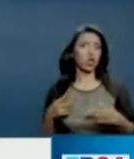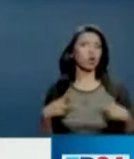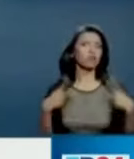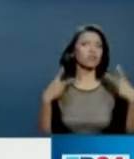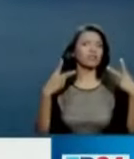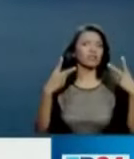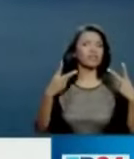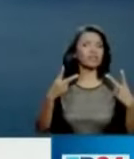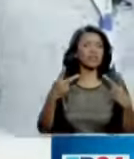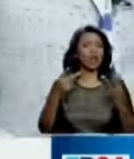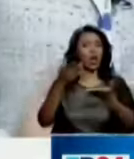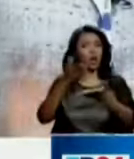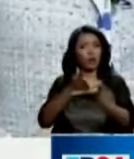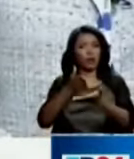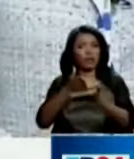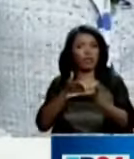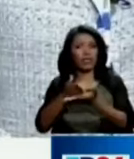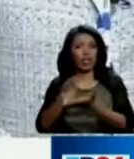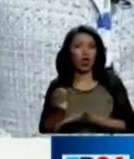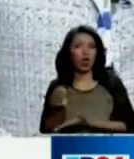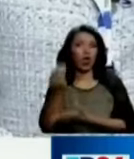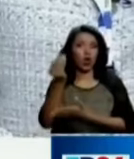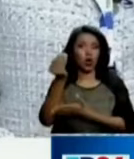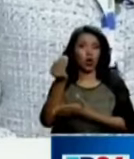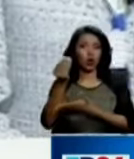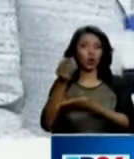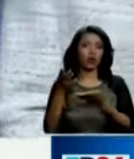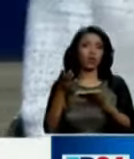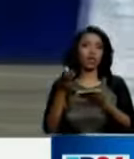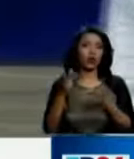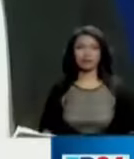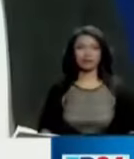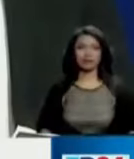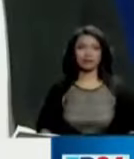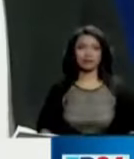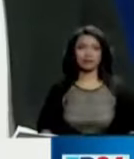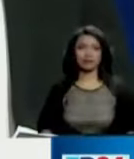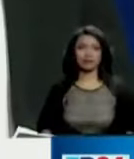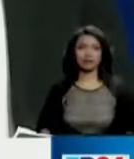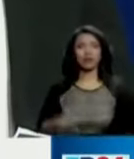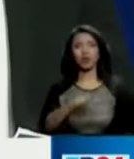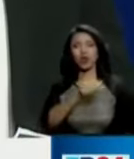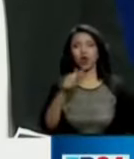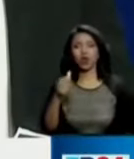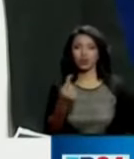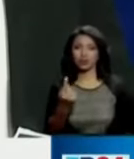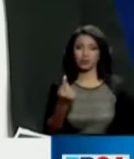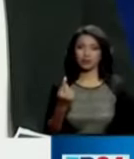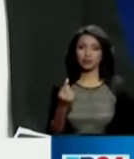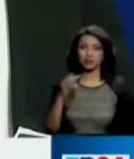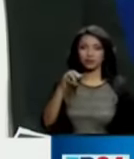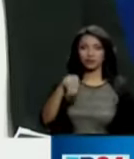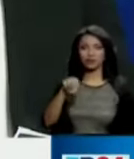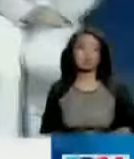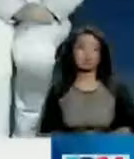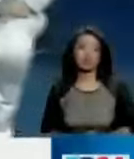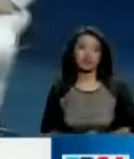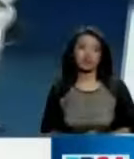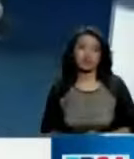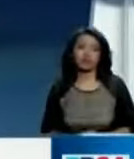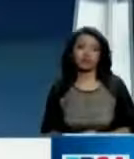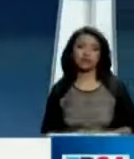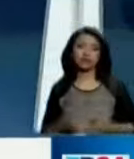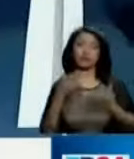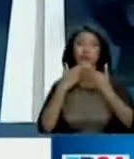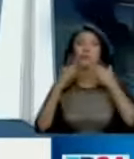hay peor distribución de riqueza, hay inequidades de toda índole, los servicios de salud, educación pública, cada vez se